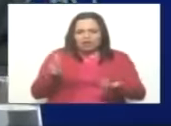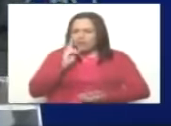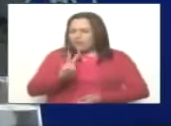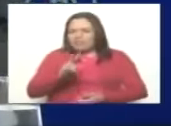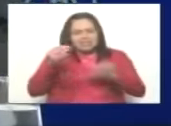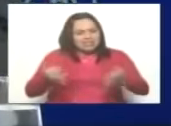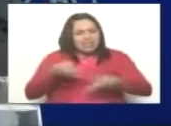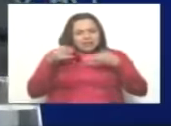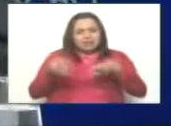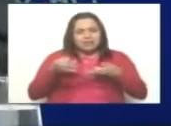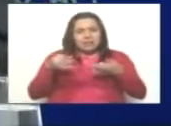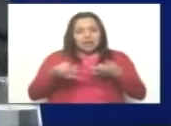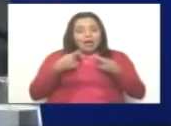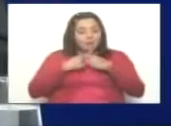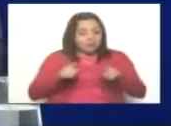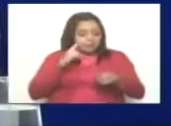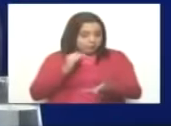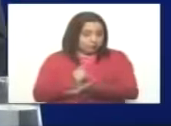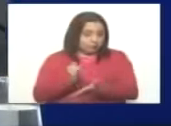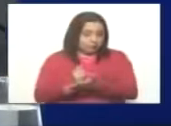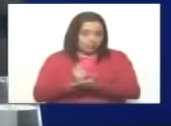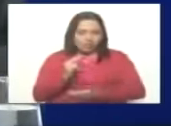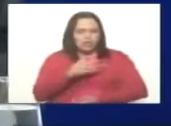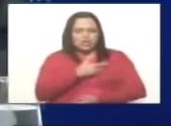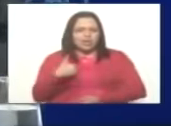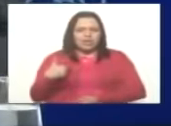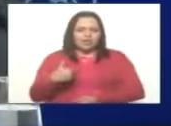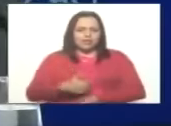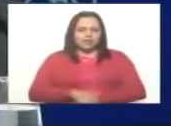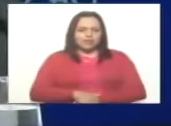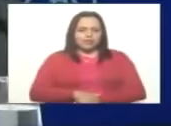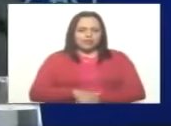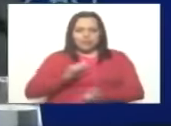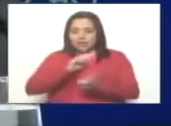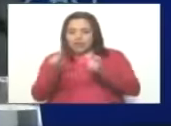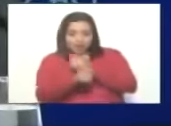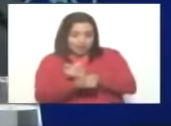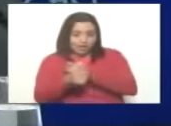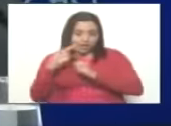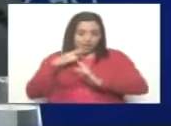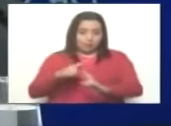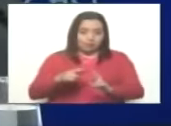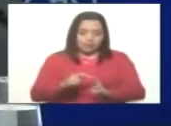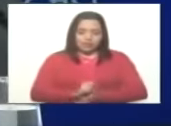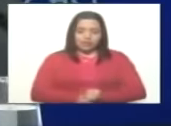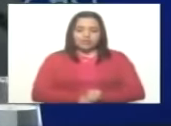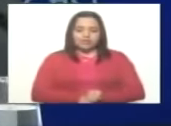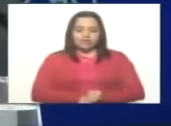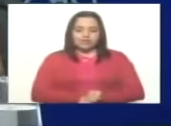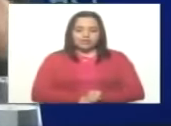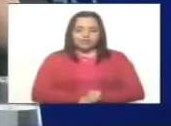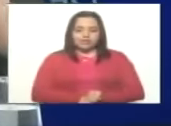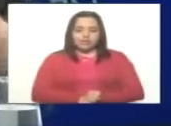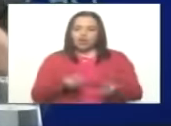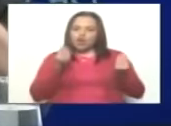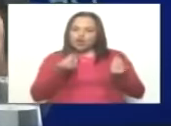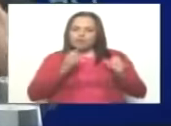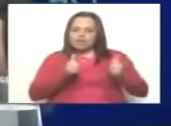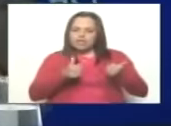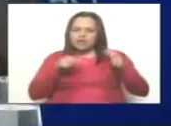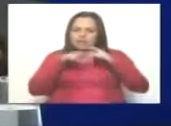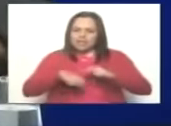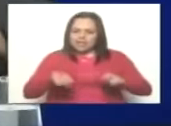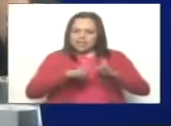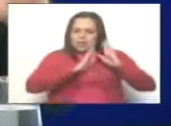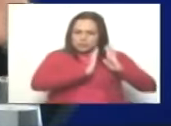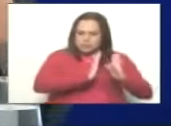rato. Pero fíjate, yo no quiero desviarme de lo que te quería referir, del cronograma de investigación. Okay. Ese hecho